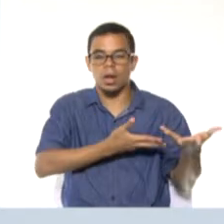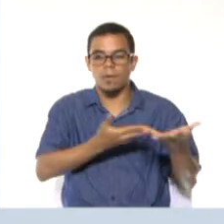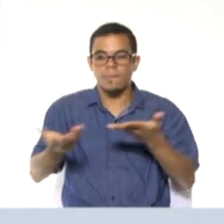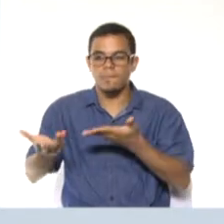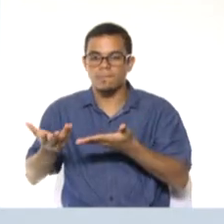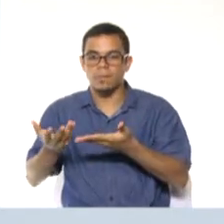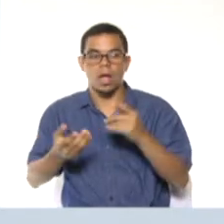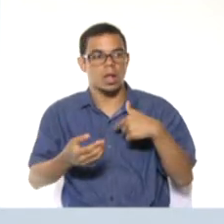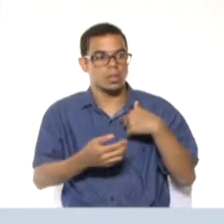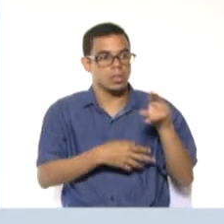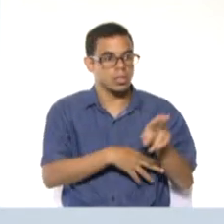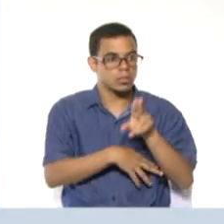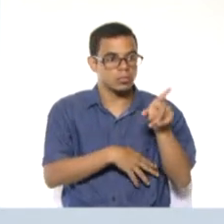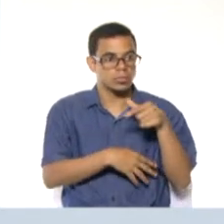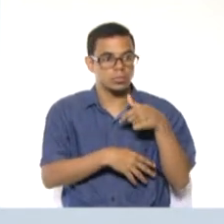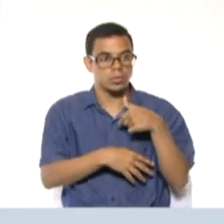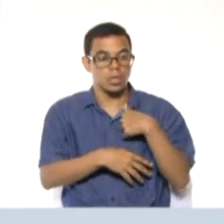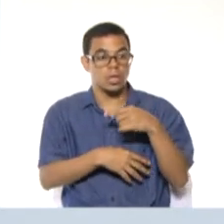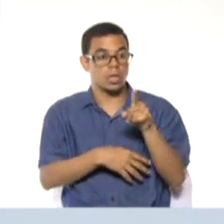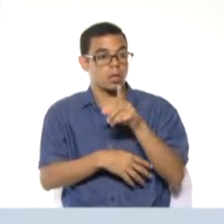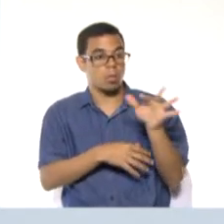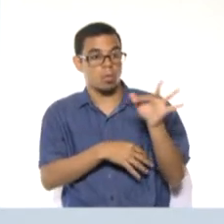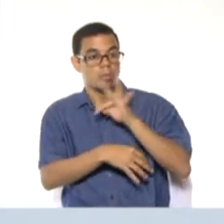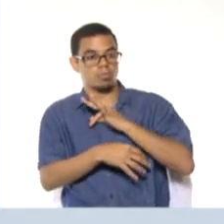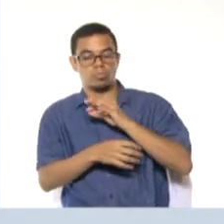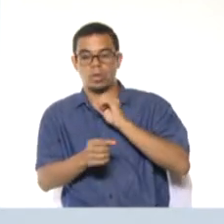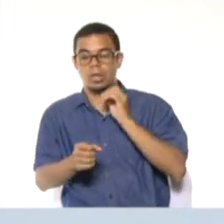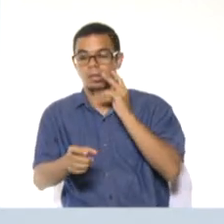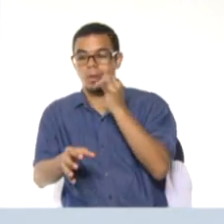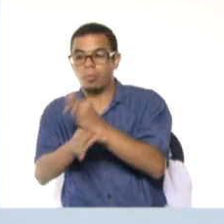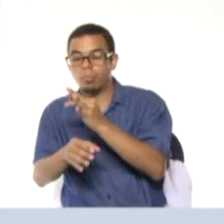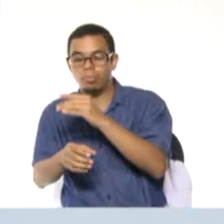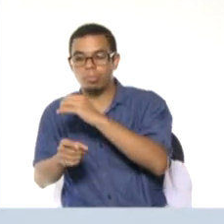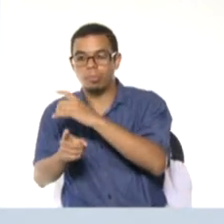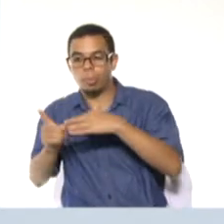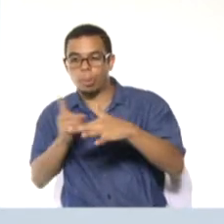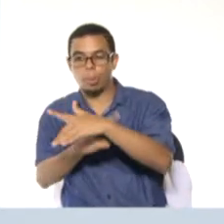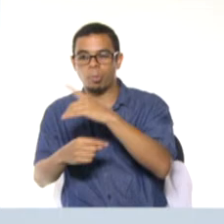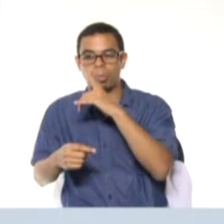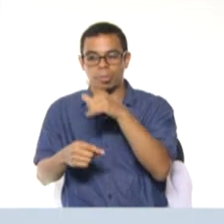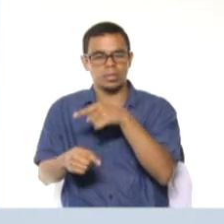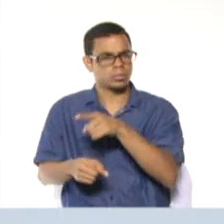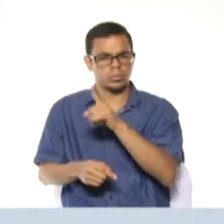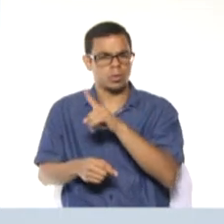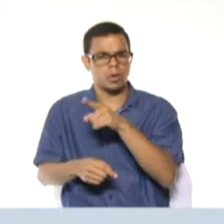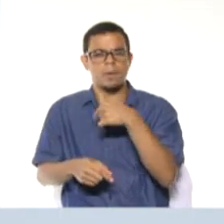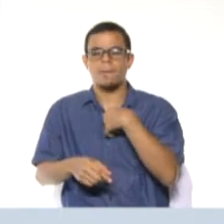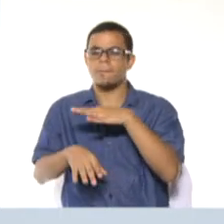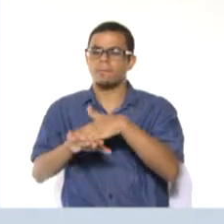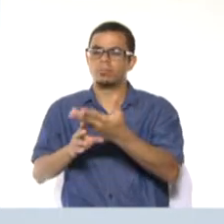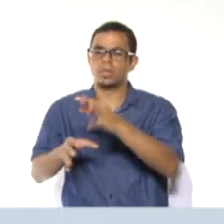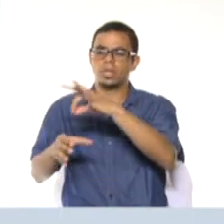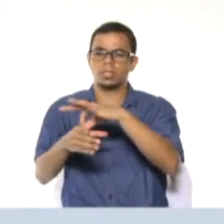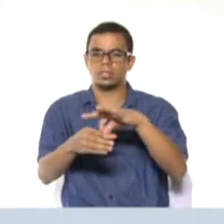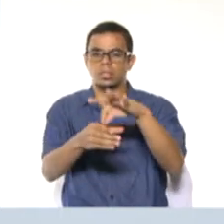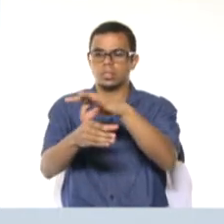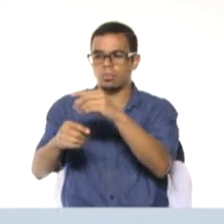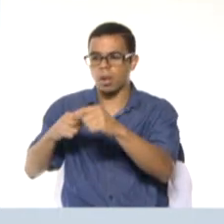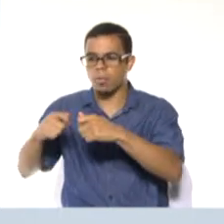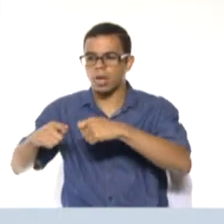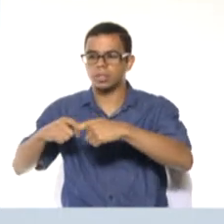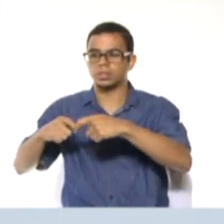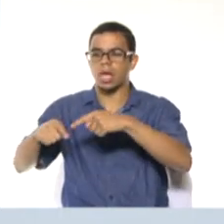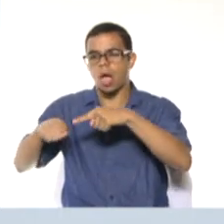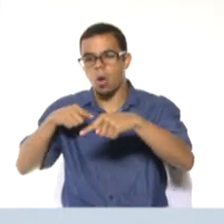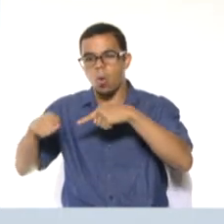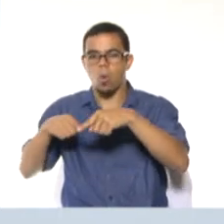el uso de productos que no van a causar daños en el ambiente se pueden realizar siembras controladas, donde no solamente van a